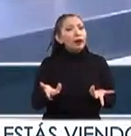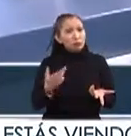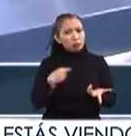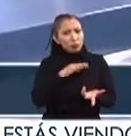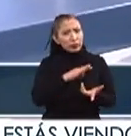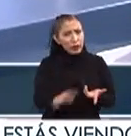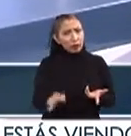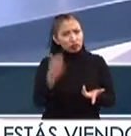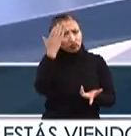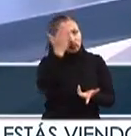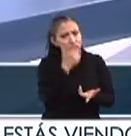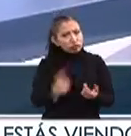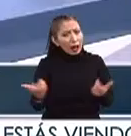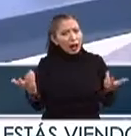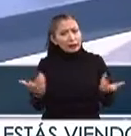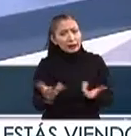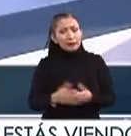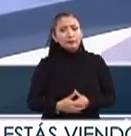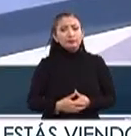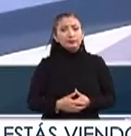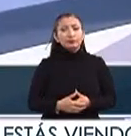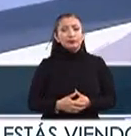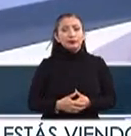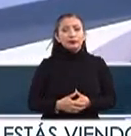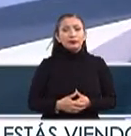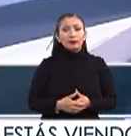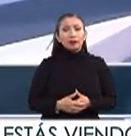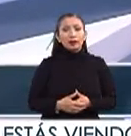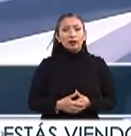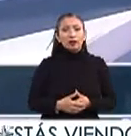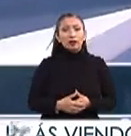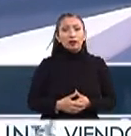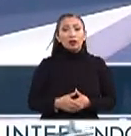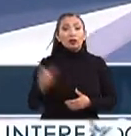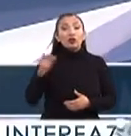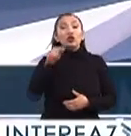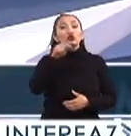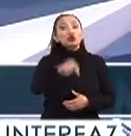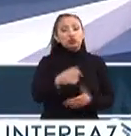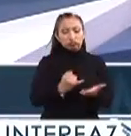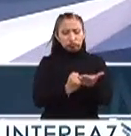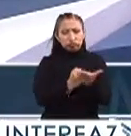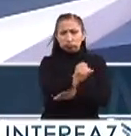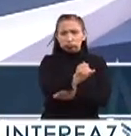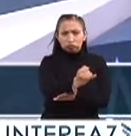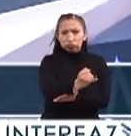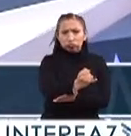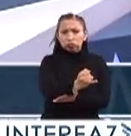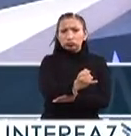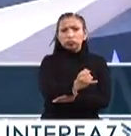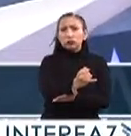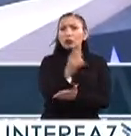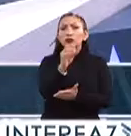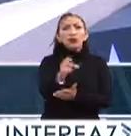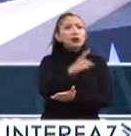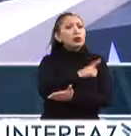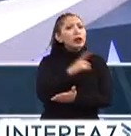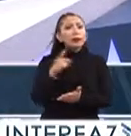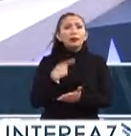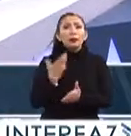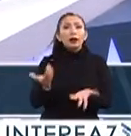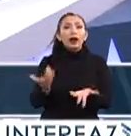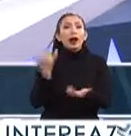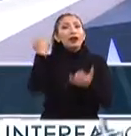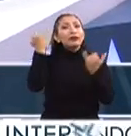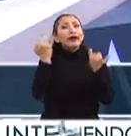esa capacidad, y sobre todo, al momento de decidirse, no se tienen que quedar